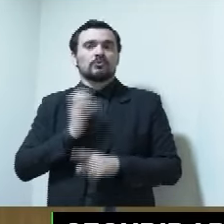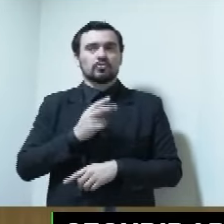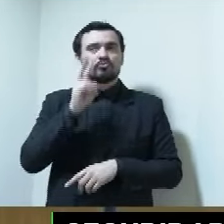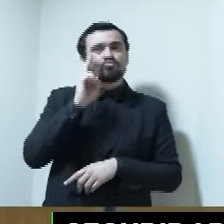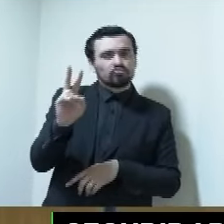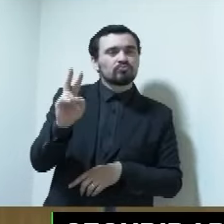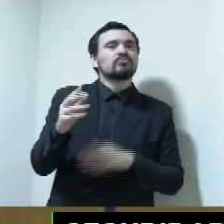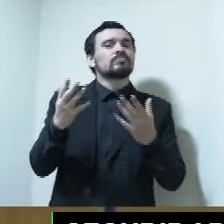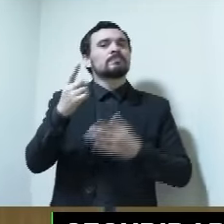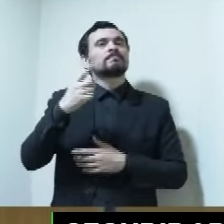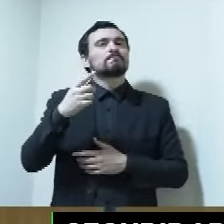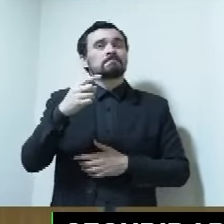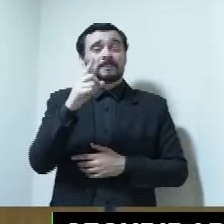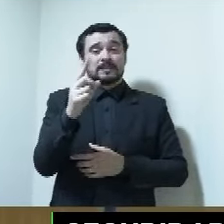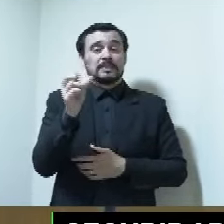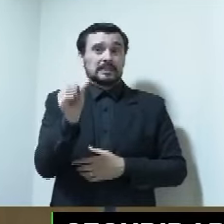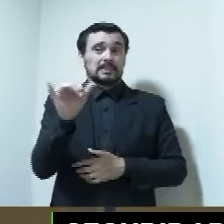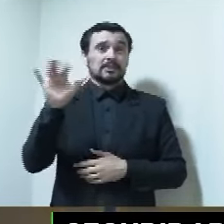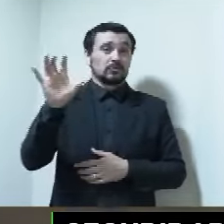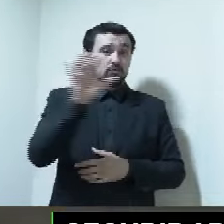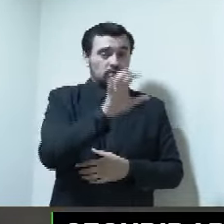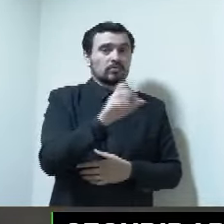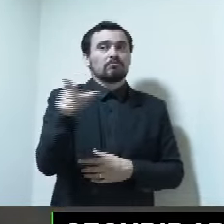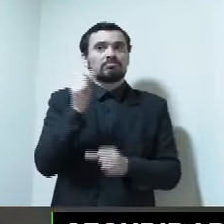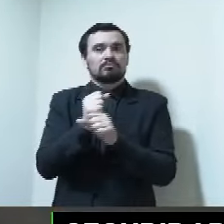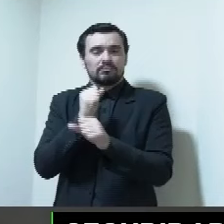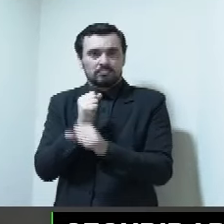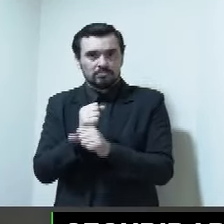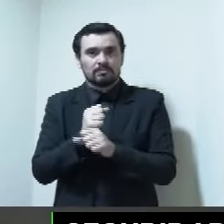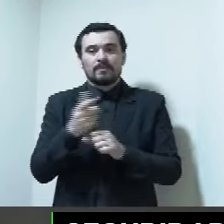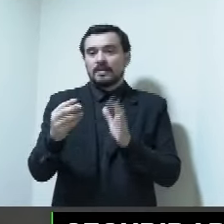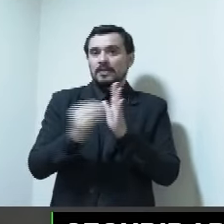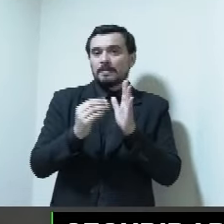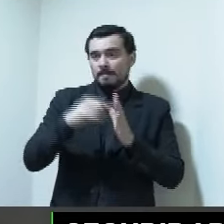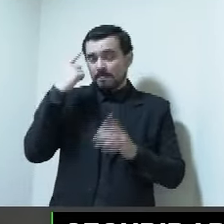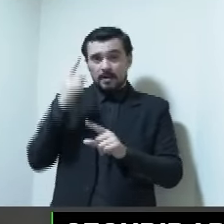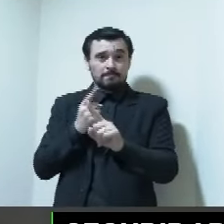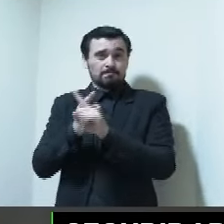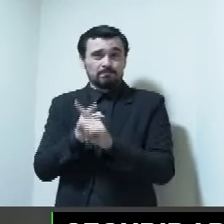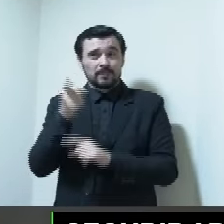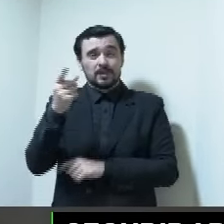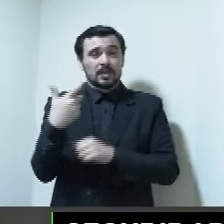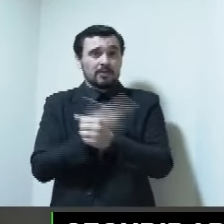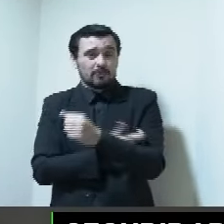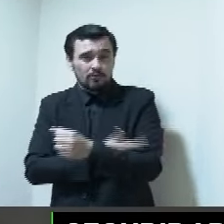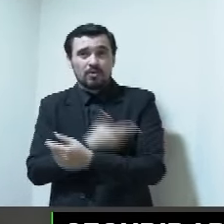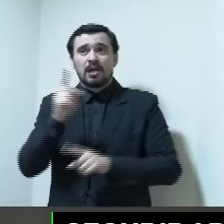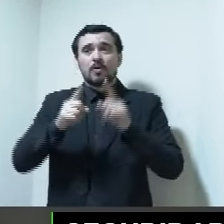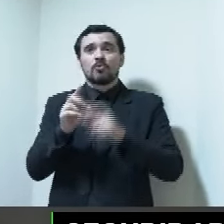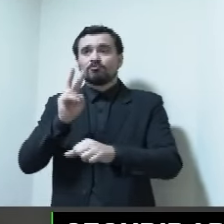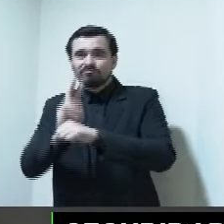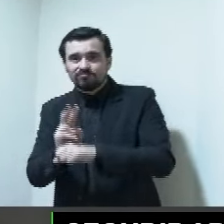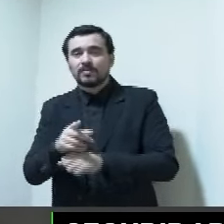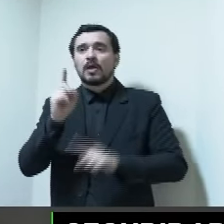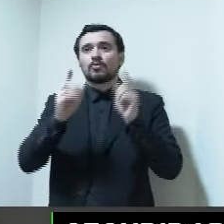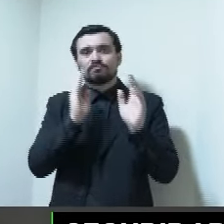integral donde más de 16 instituciones trabajando en acciones para combatir el uso de drogas, prevención de consumo,